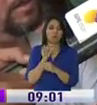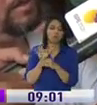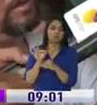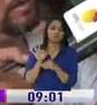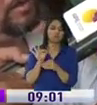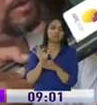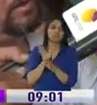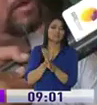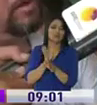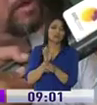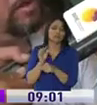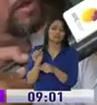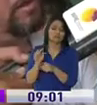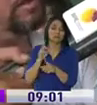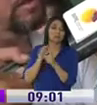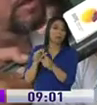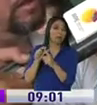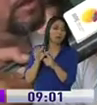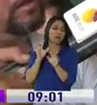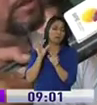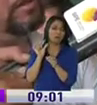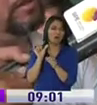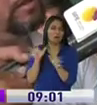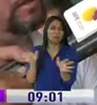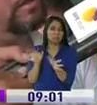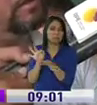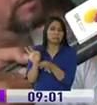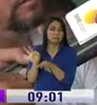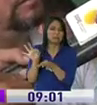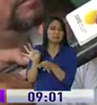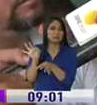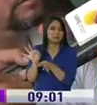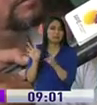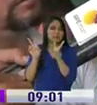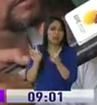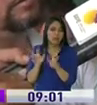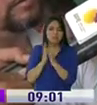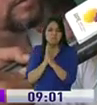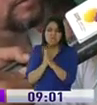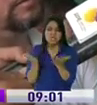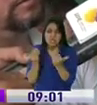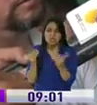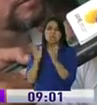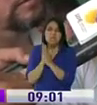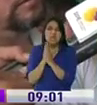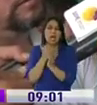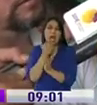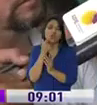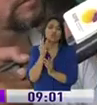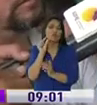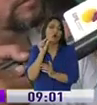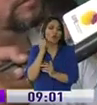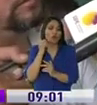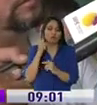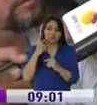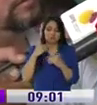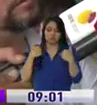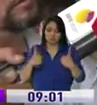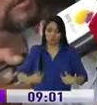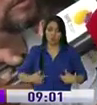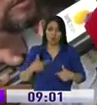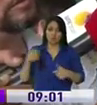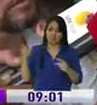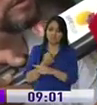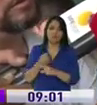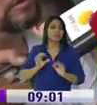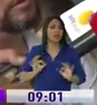quiero mencionarlo así. Basados en ciertas demandas, hemos determinado que no ha habido ninguna agresión